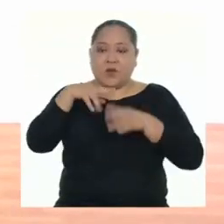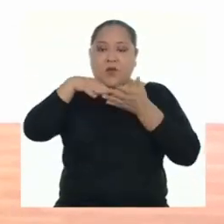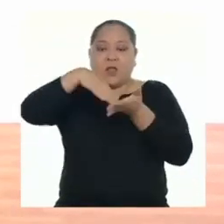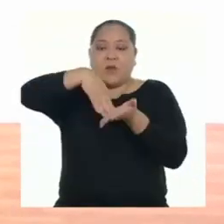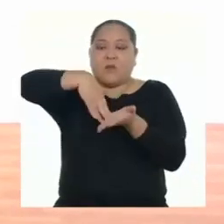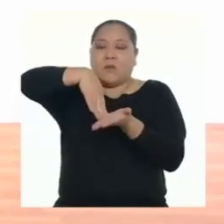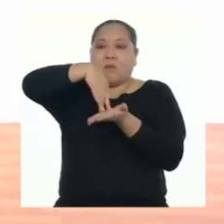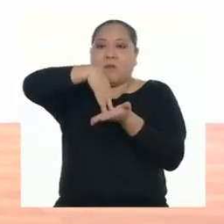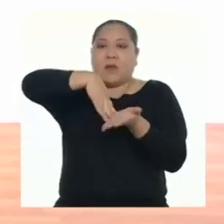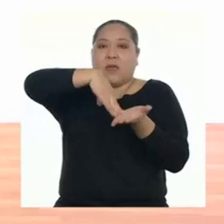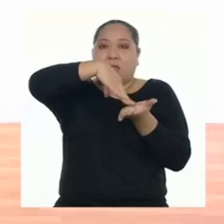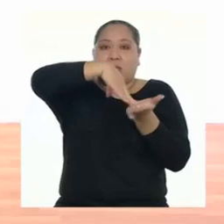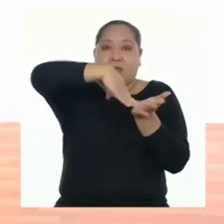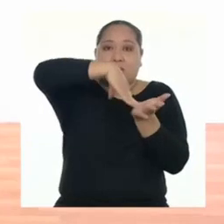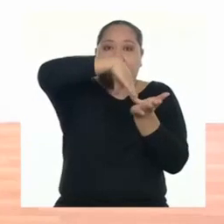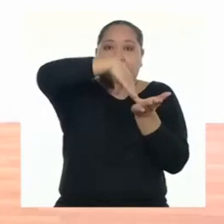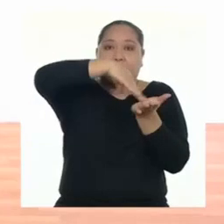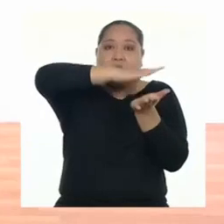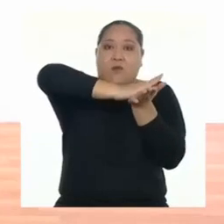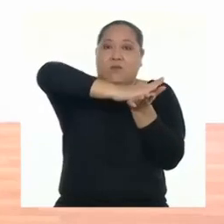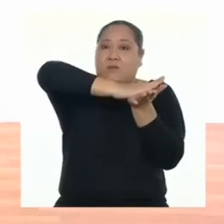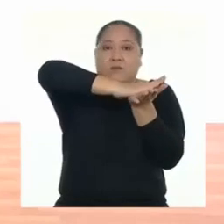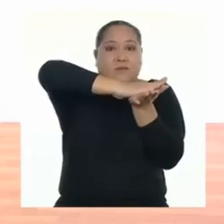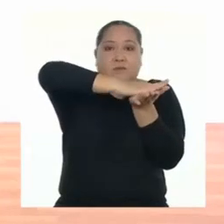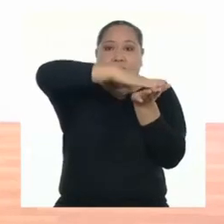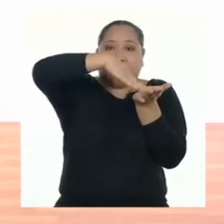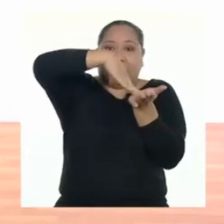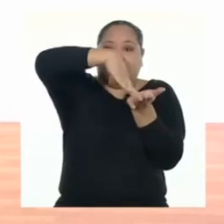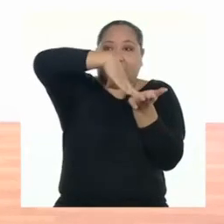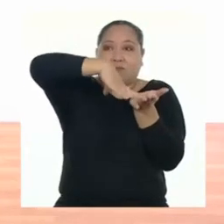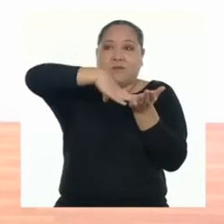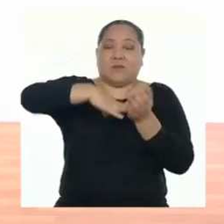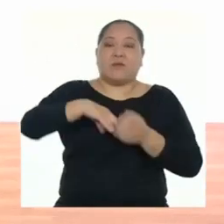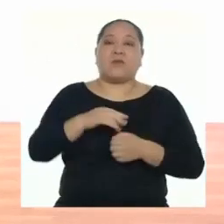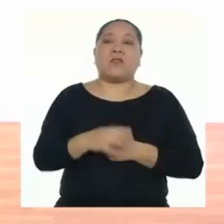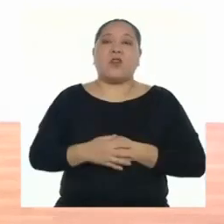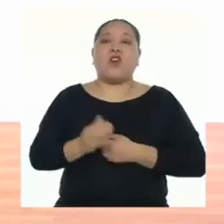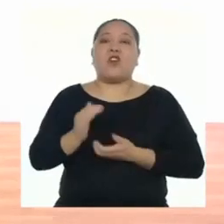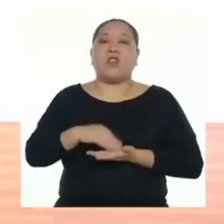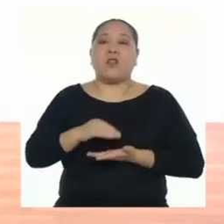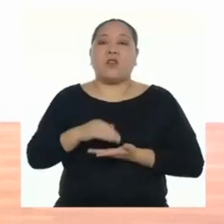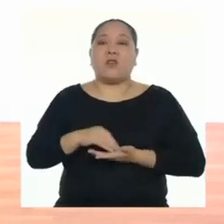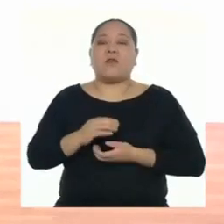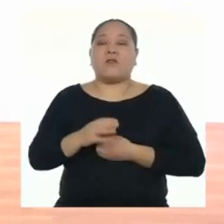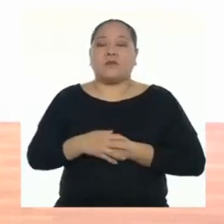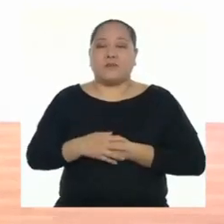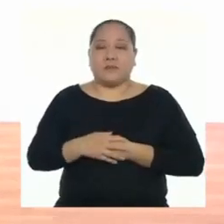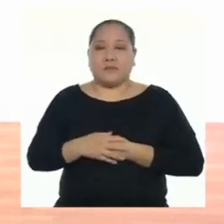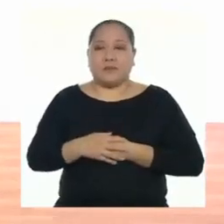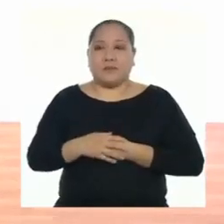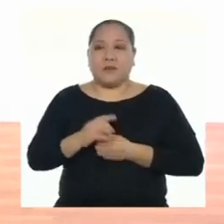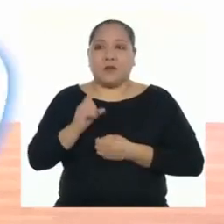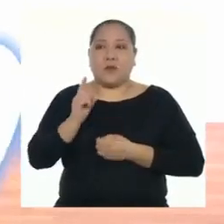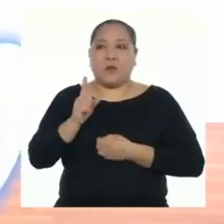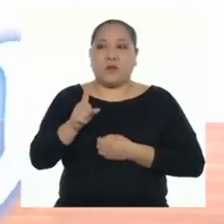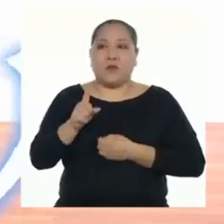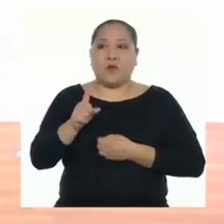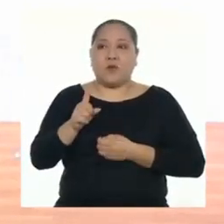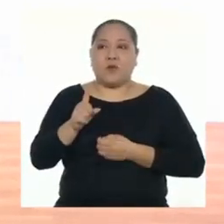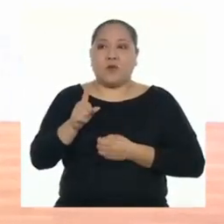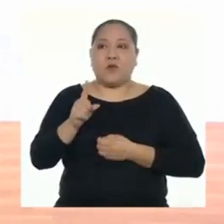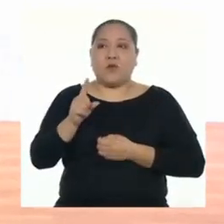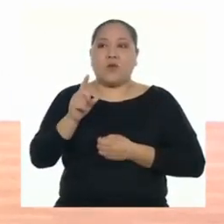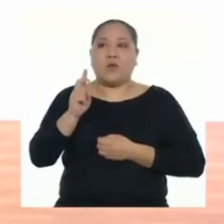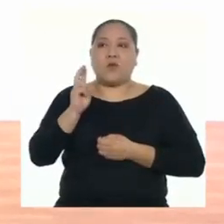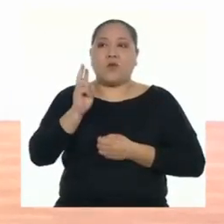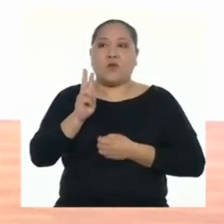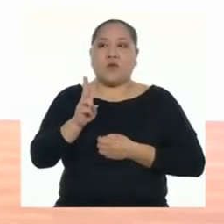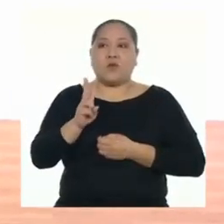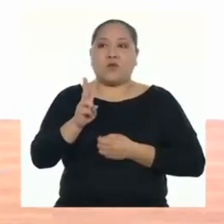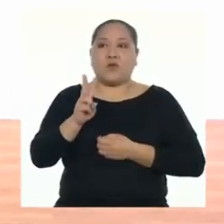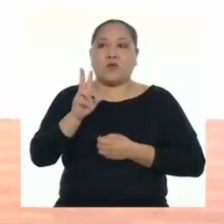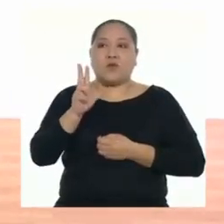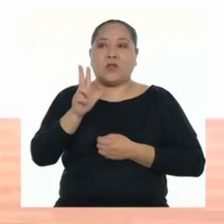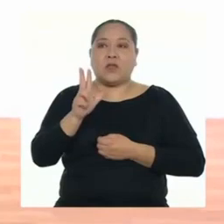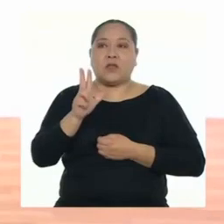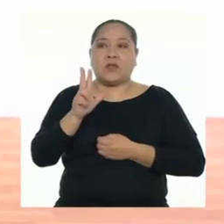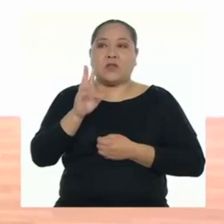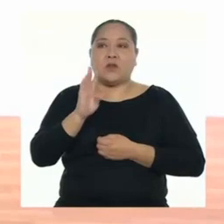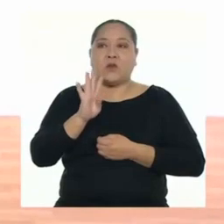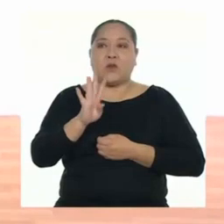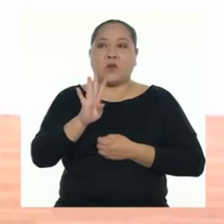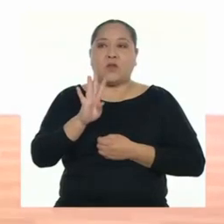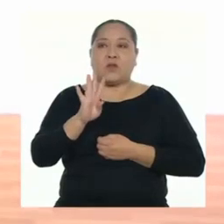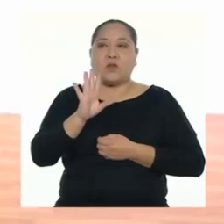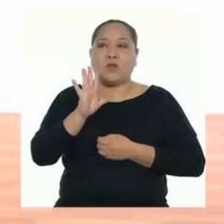punta justamente para tener ese equilibrio. Otra vez, 5, 6, 7, va. Y 1, 2,